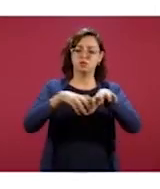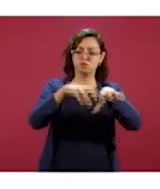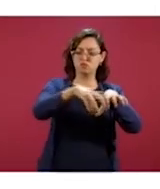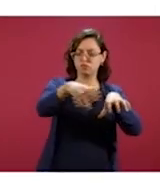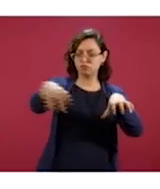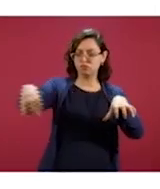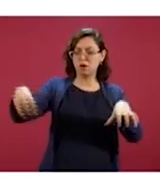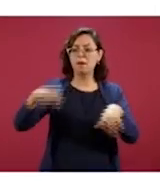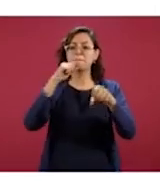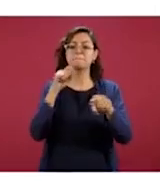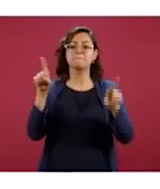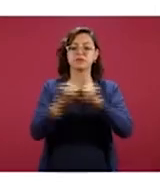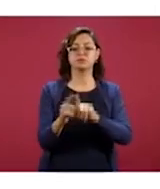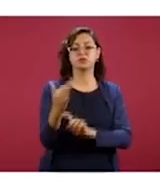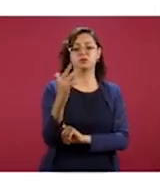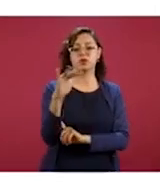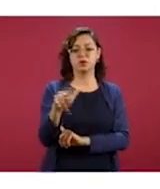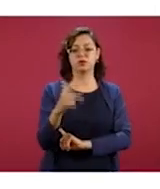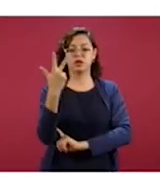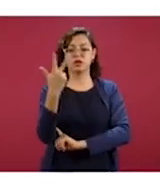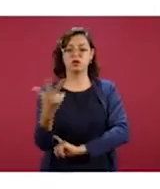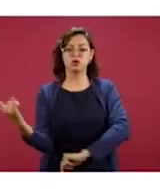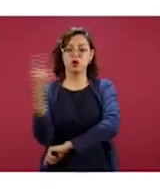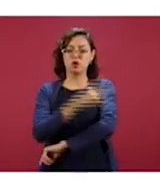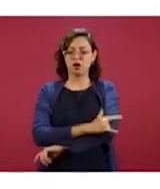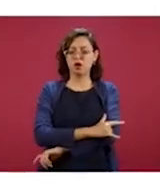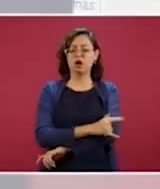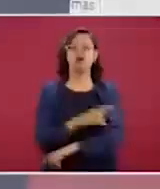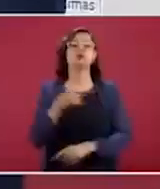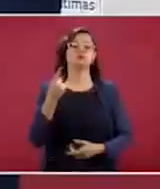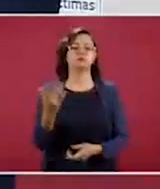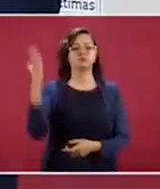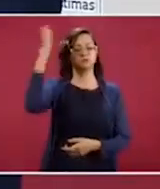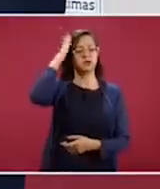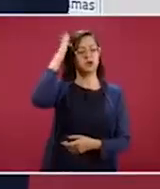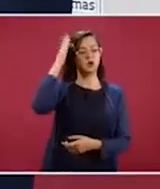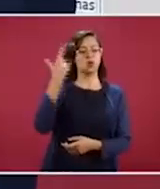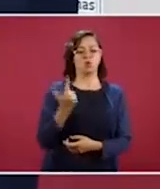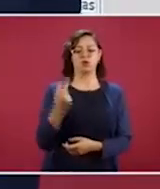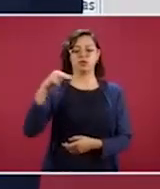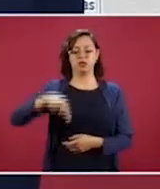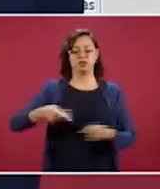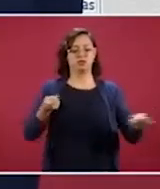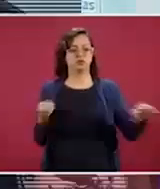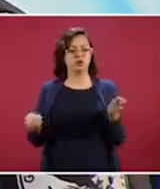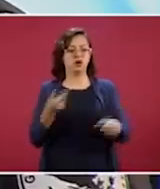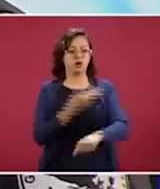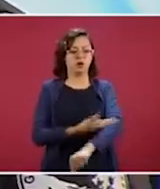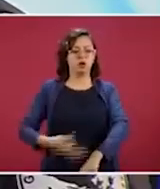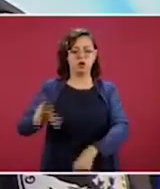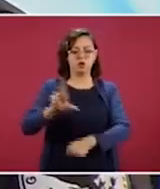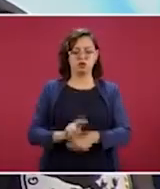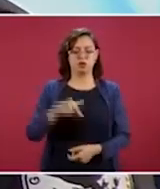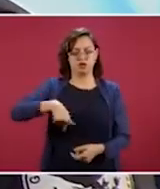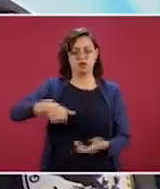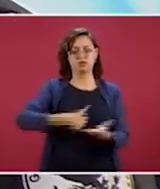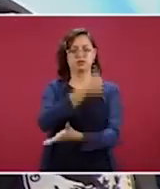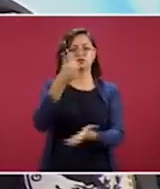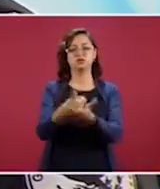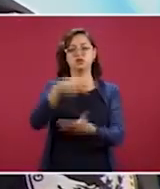58 aeropuertos todo ello coordinado desde el cuartel general de la guardia nacional en esta ciudad de mexico